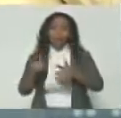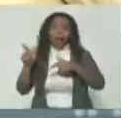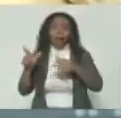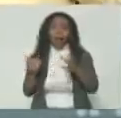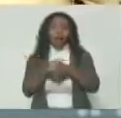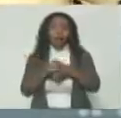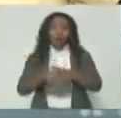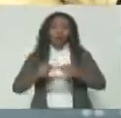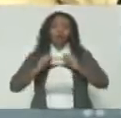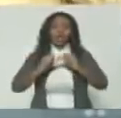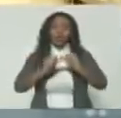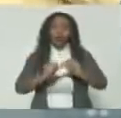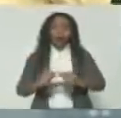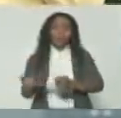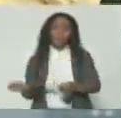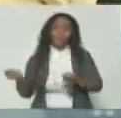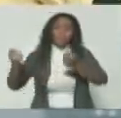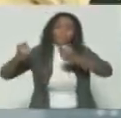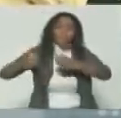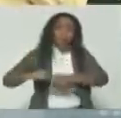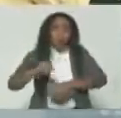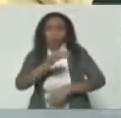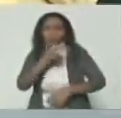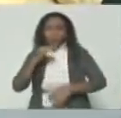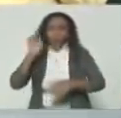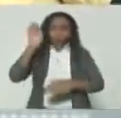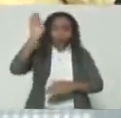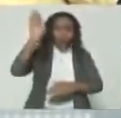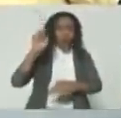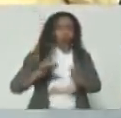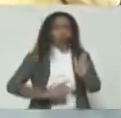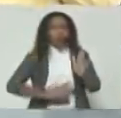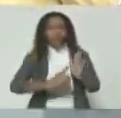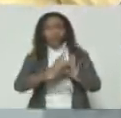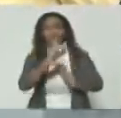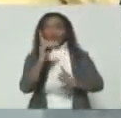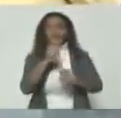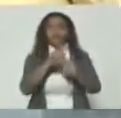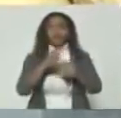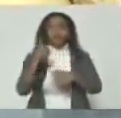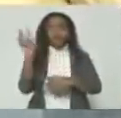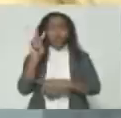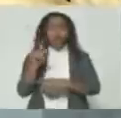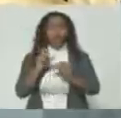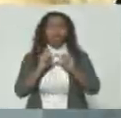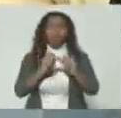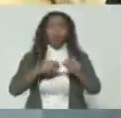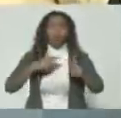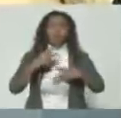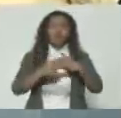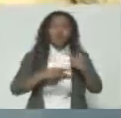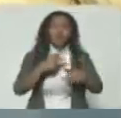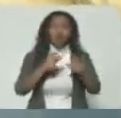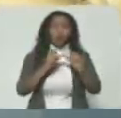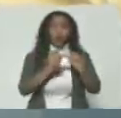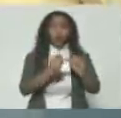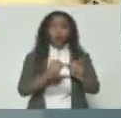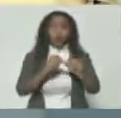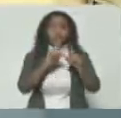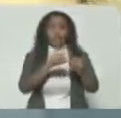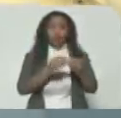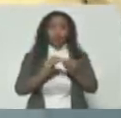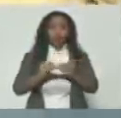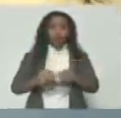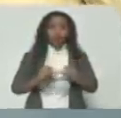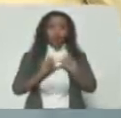que sigue apostando al éxito de Venezuela. Seguimos sembrando, seguimos produciendo, seguimos cosechando